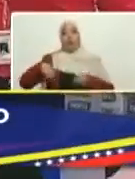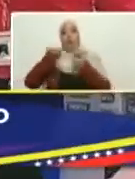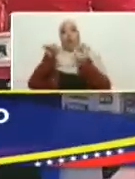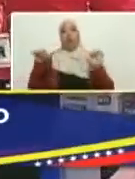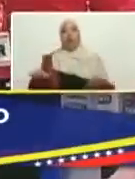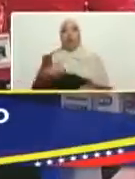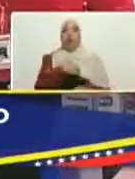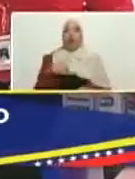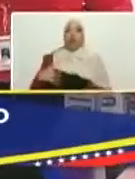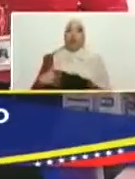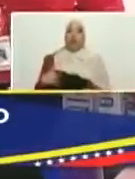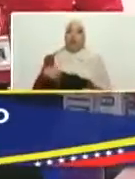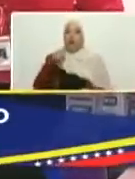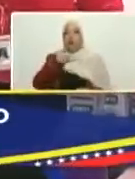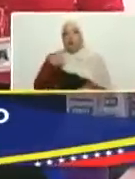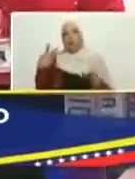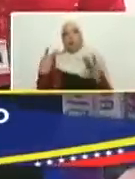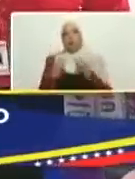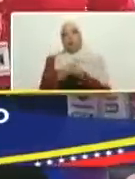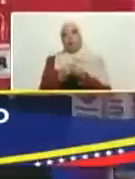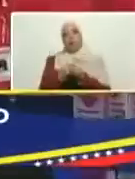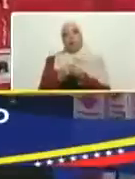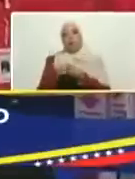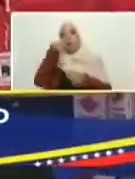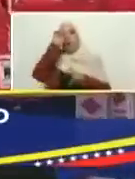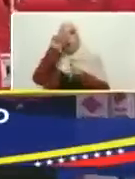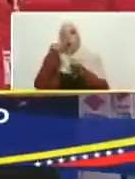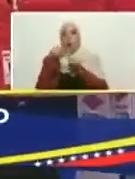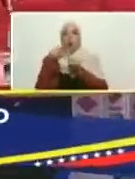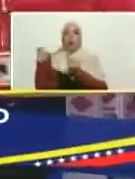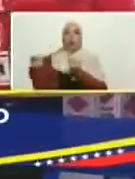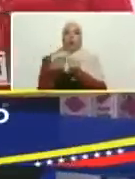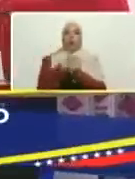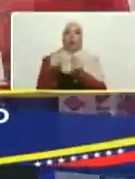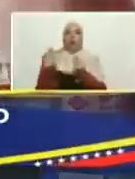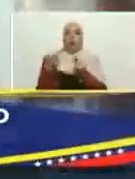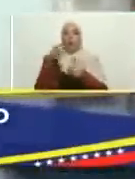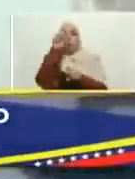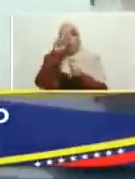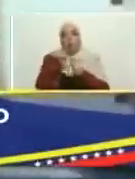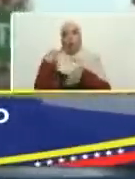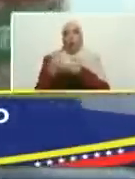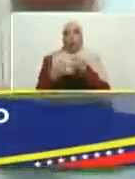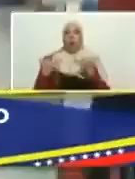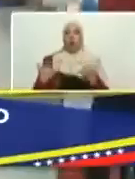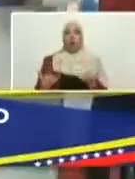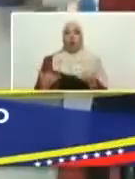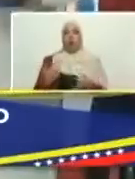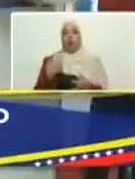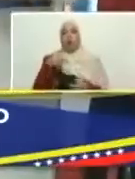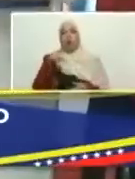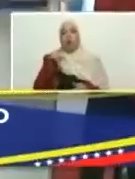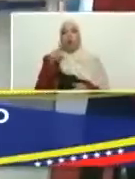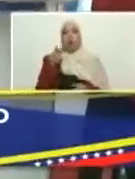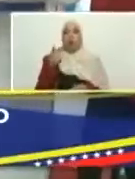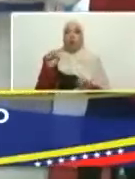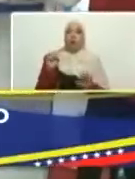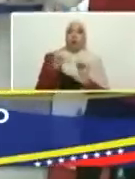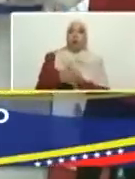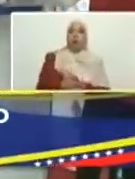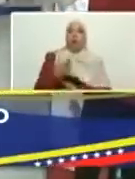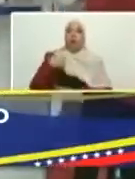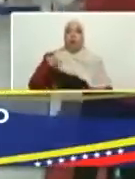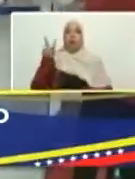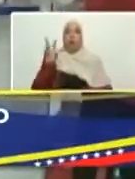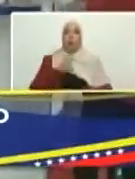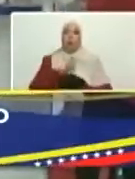queremos presentarle, presidente, uno de los grandes logros o de los tantos logros que ha hecho PDVSA y Pequiven. Este es